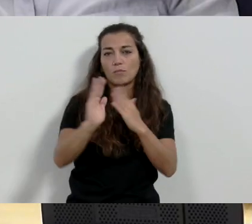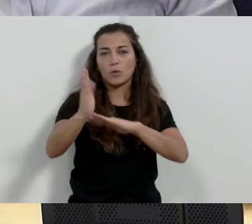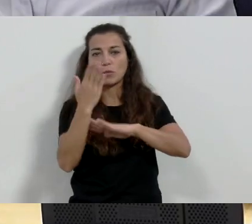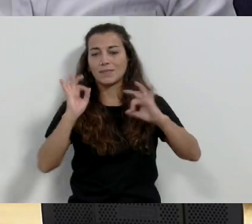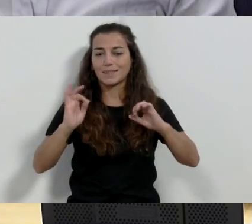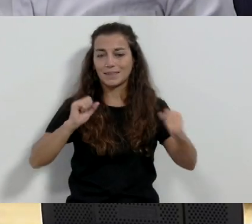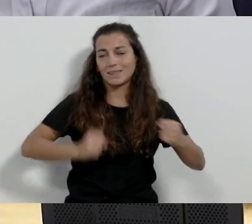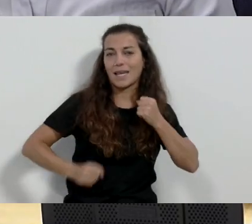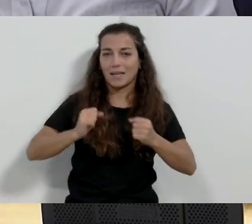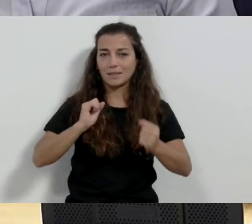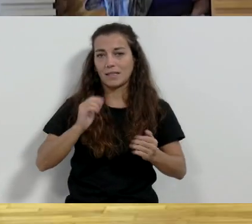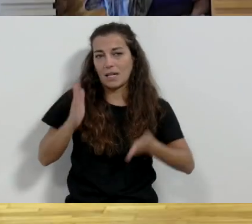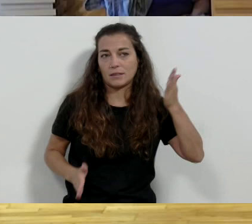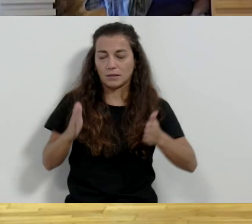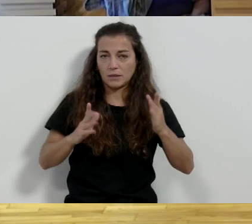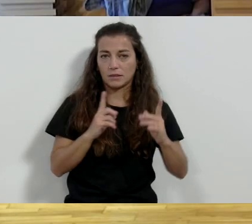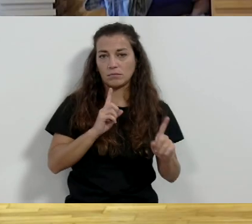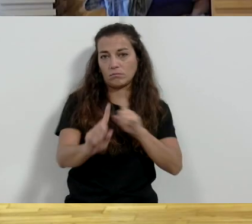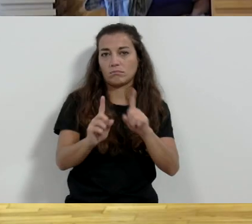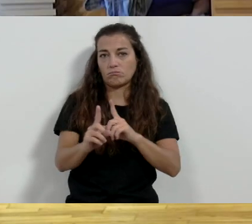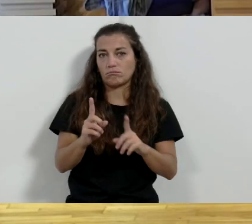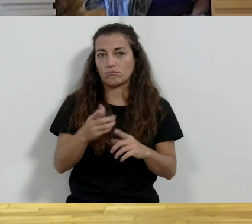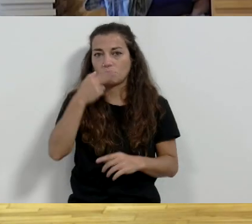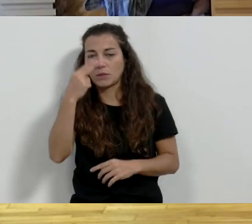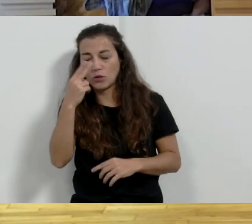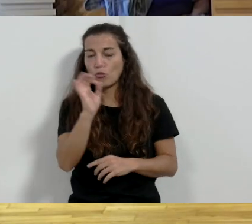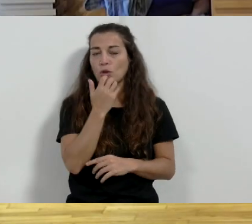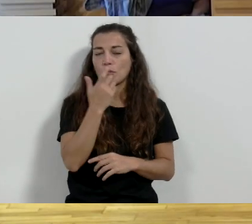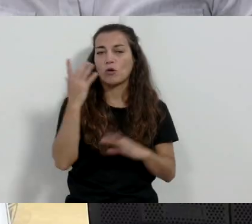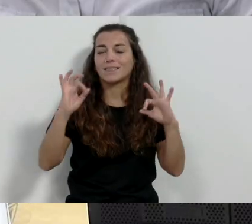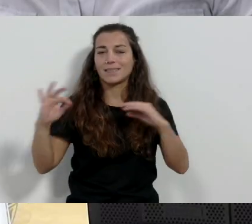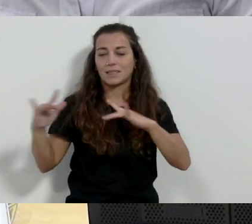una propuesta de que venga un partido amistoso como el que tuvimos ayer, por ejemplo, entre